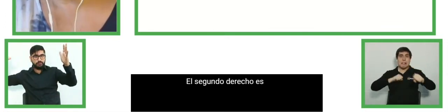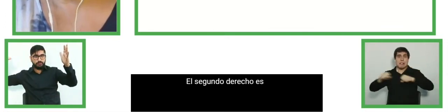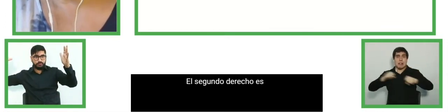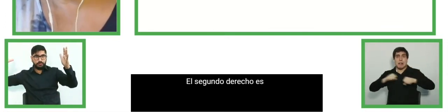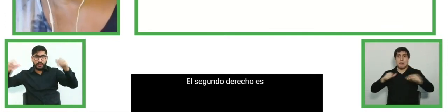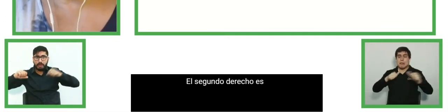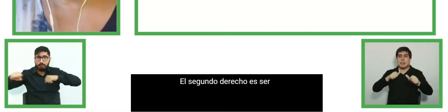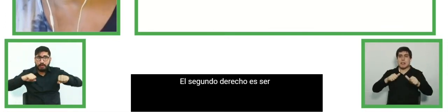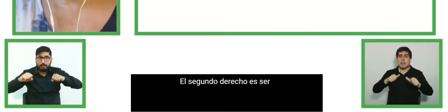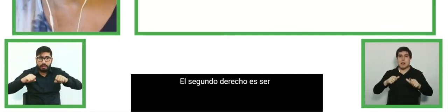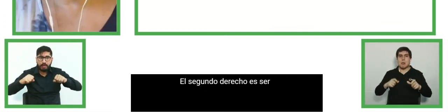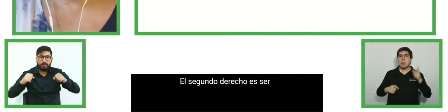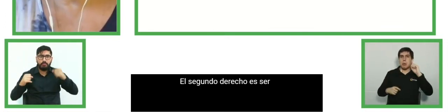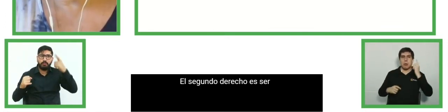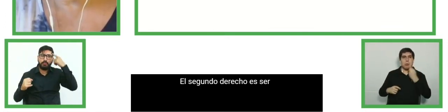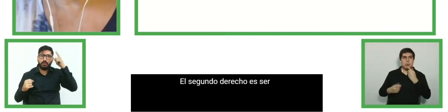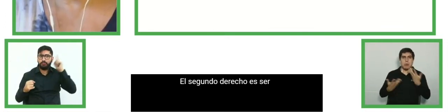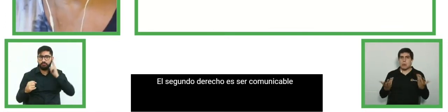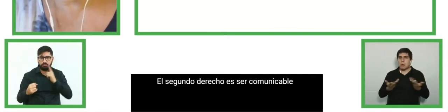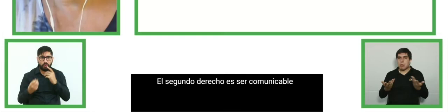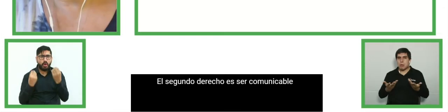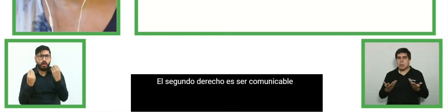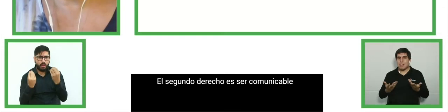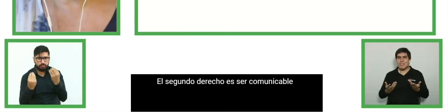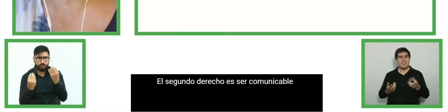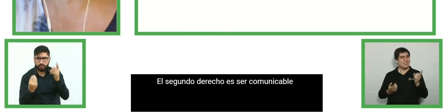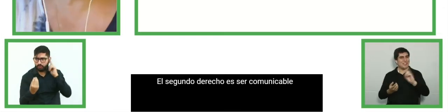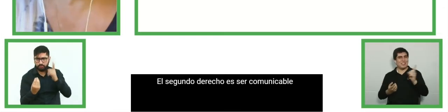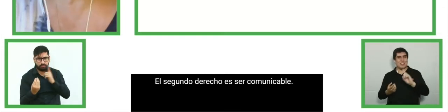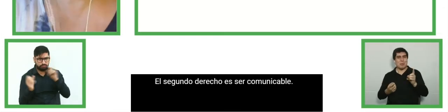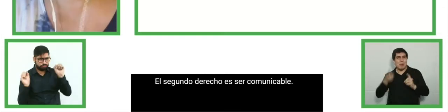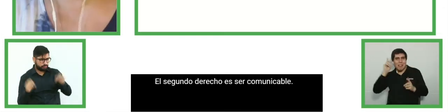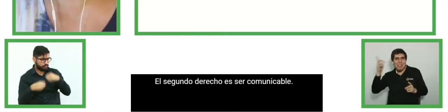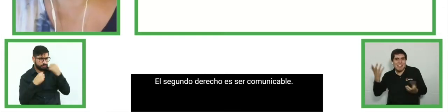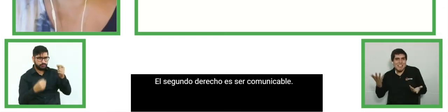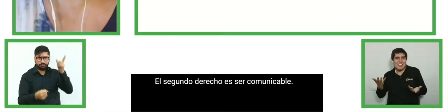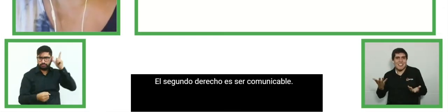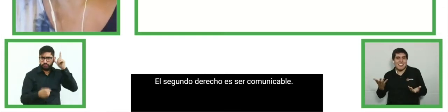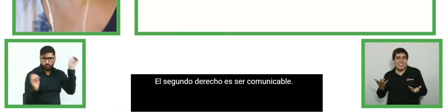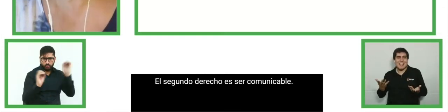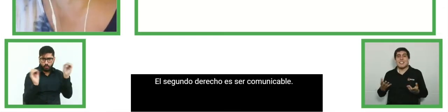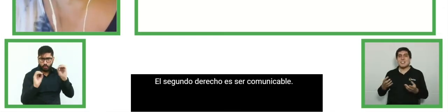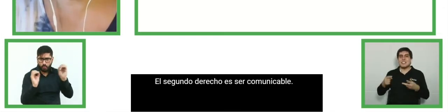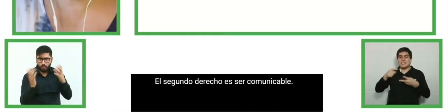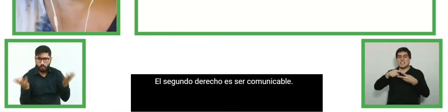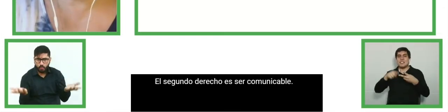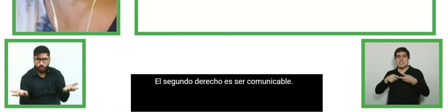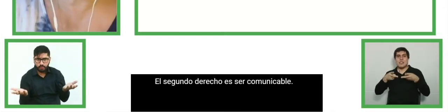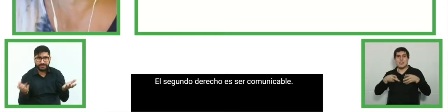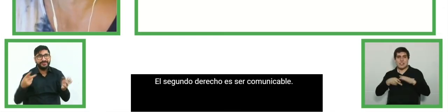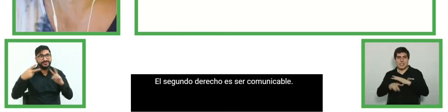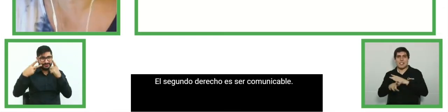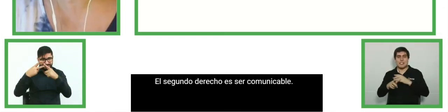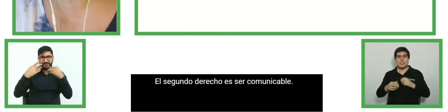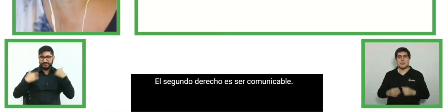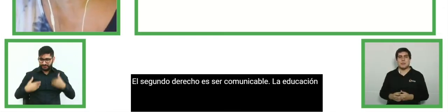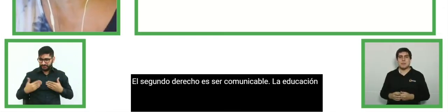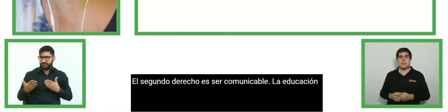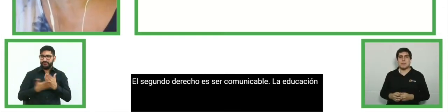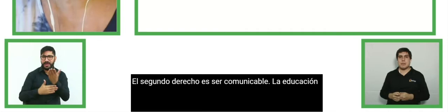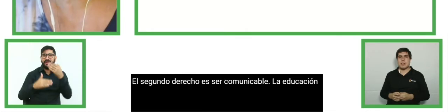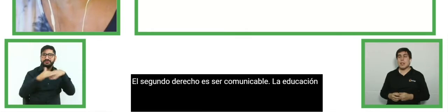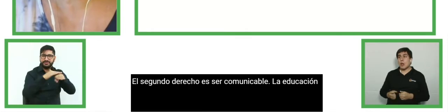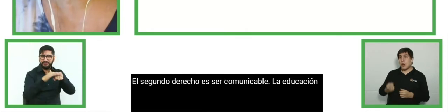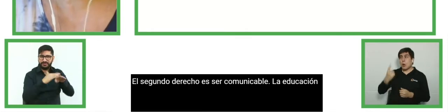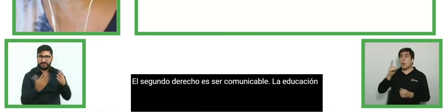comunicación accesible debe garantizar necesariamente los dos derechos. Por Carola, favor, la siguiente. Carola, un minuto,